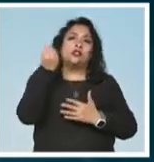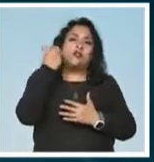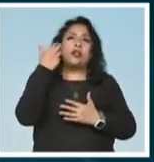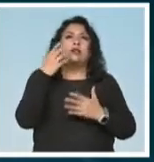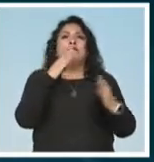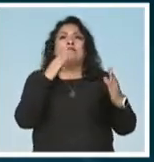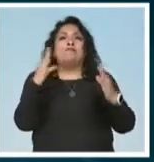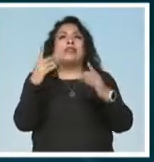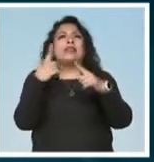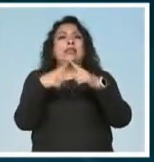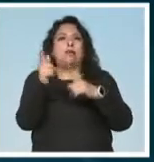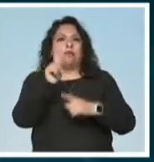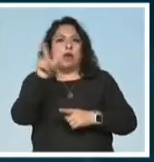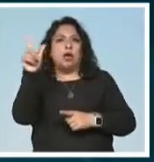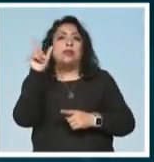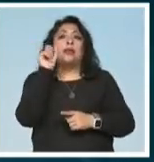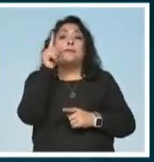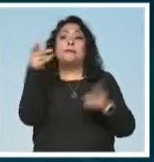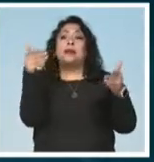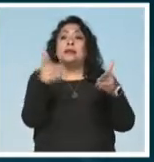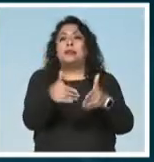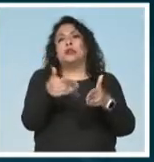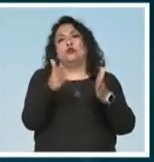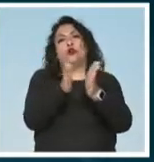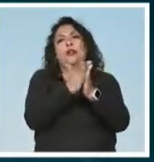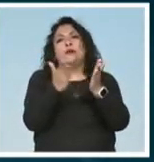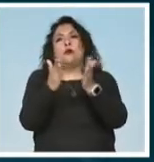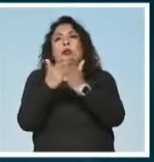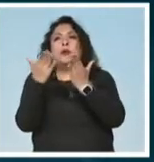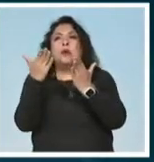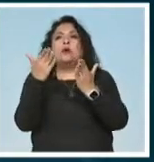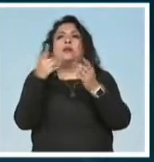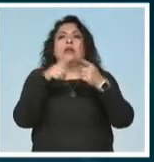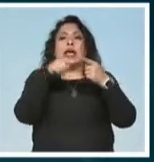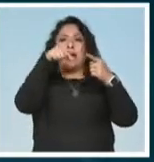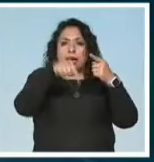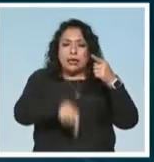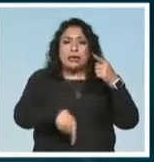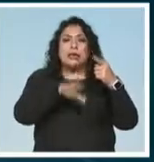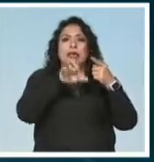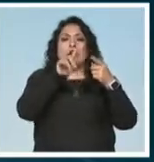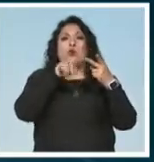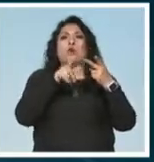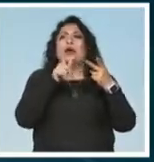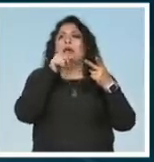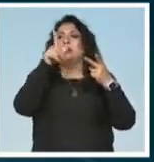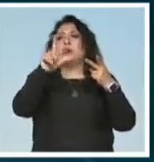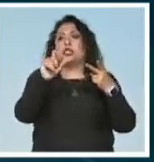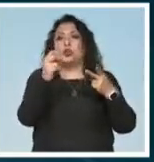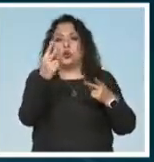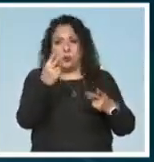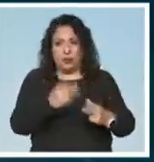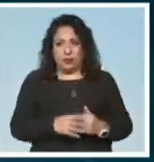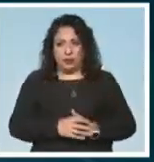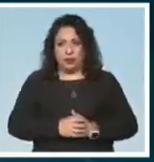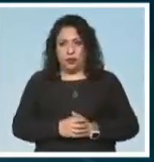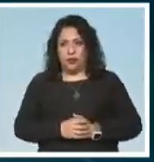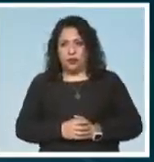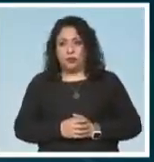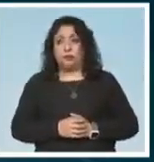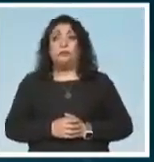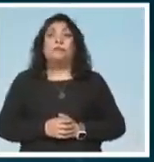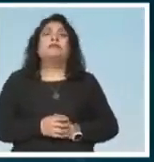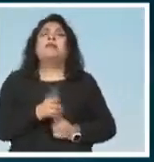por especialistas, así como la presentación de las publicaciones Aquí estuvo Cauduro y El Espíritu del 22.